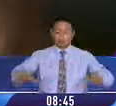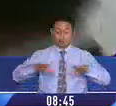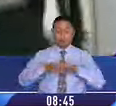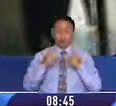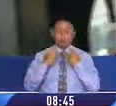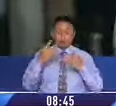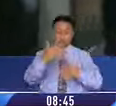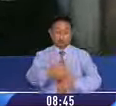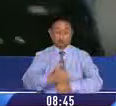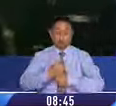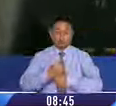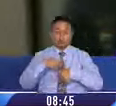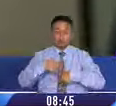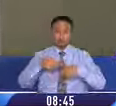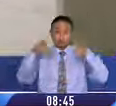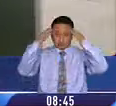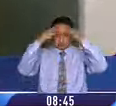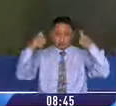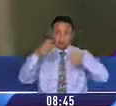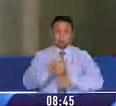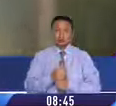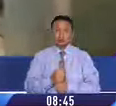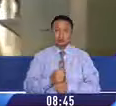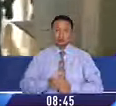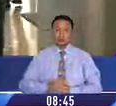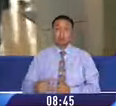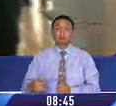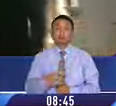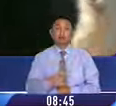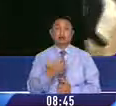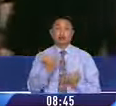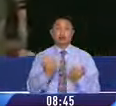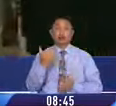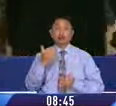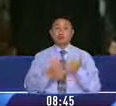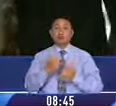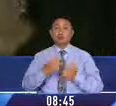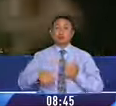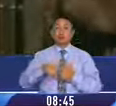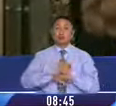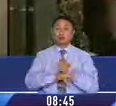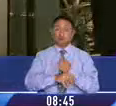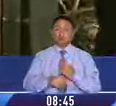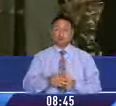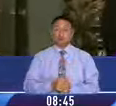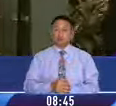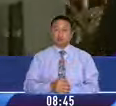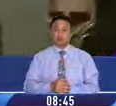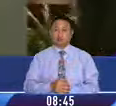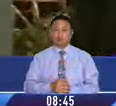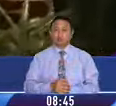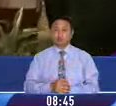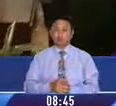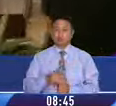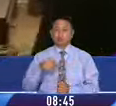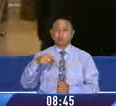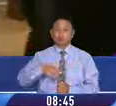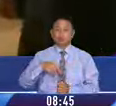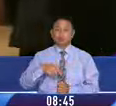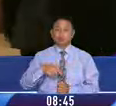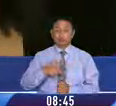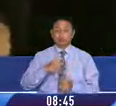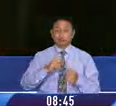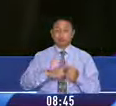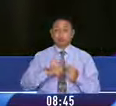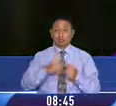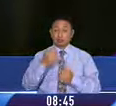trabajando en el tema de seguridad y combatir toda la creciente ola delictiva que ha azotado la capital de